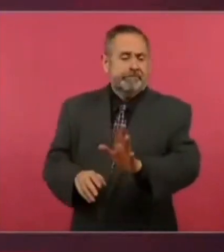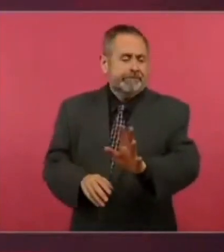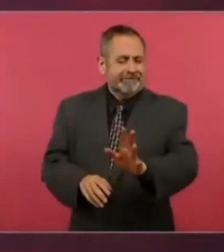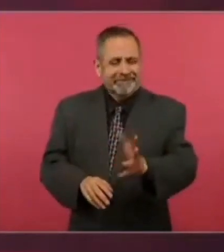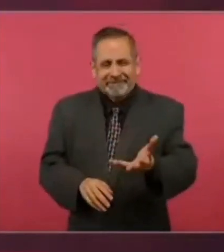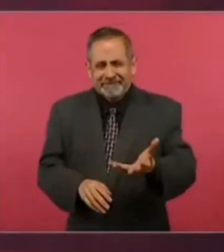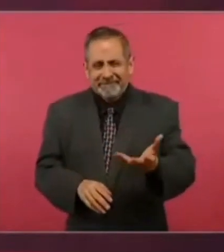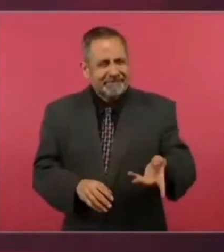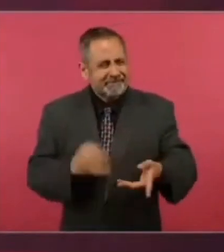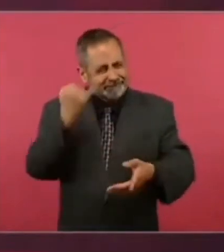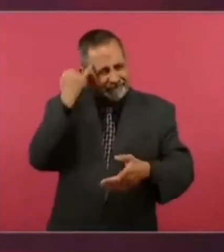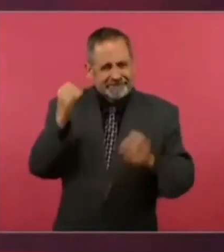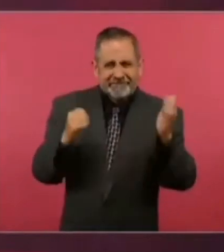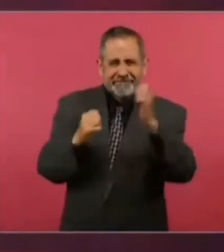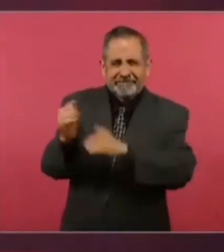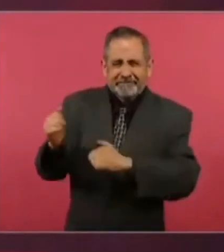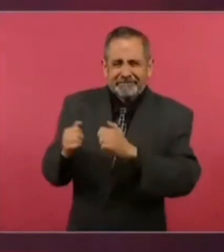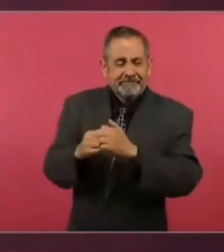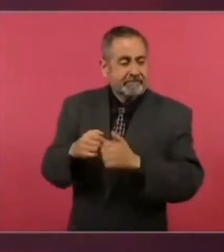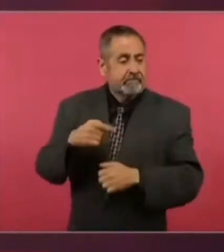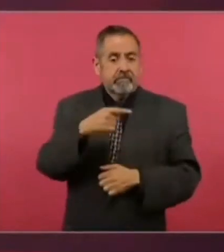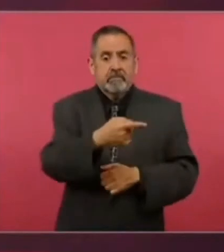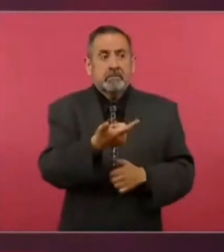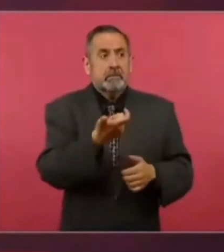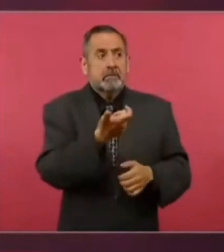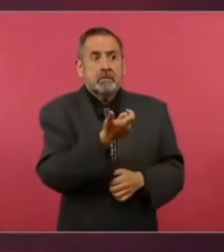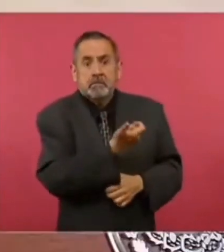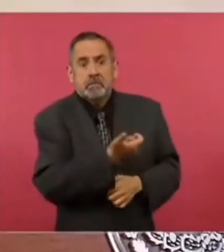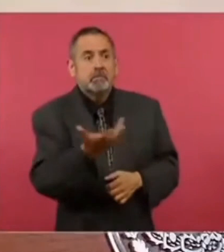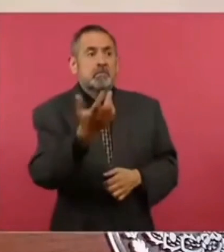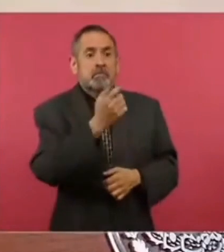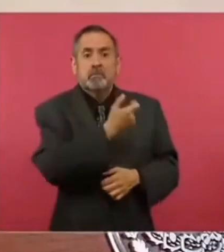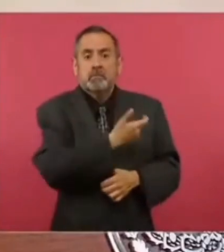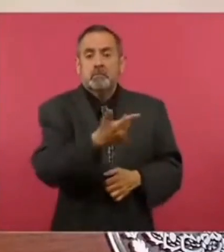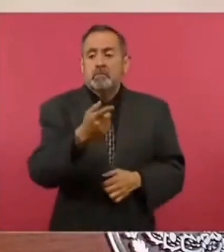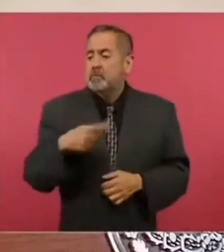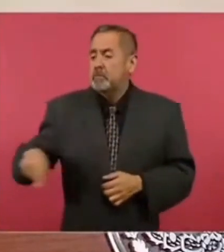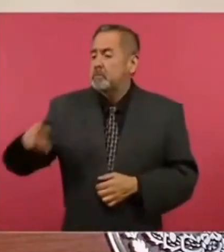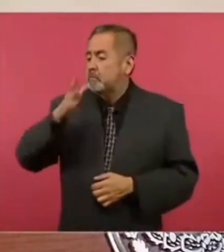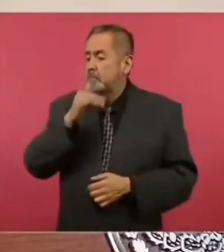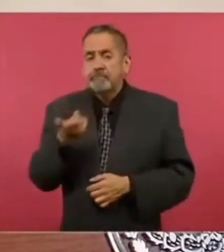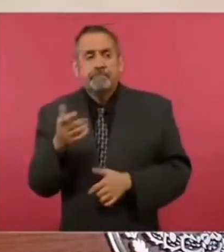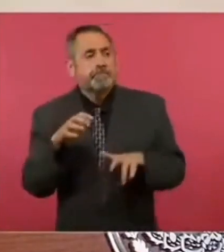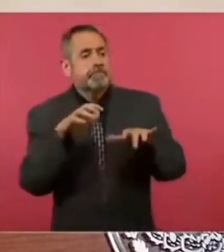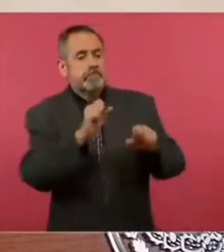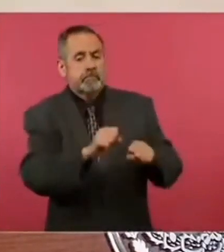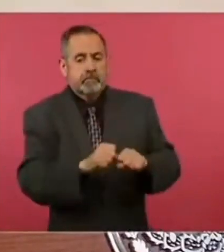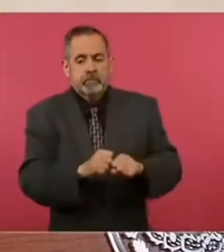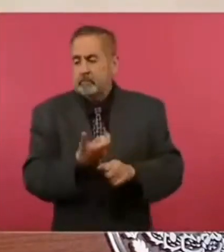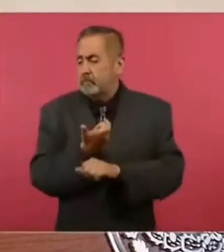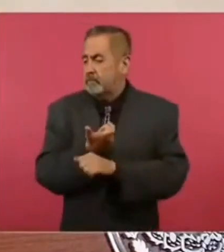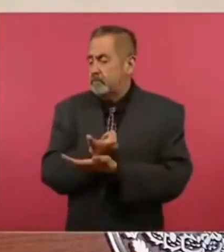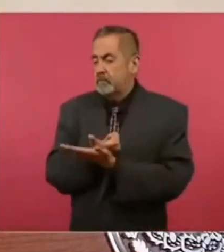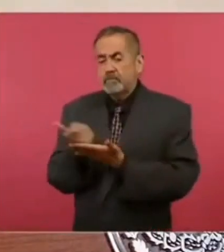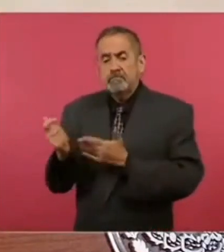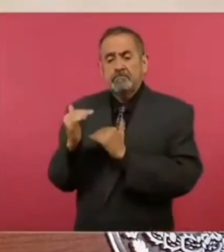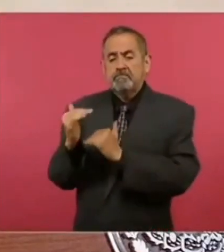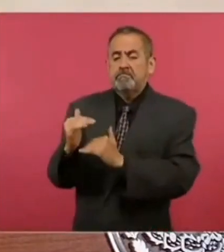se iba a disparar la inflación. Luego entonces no aumentaban los